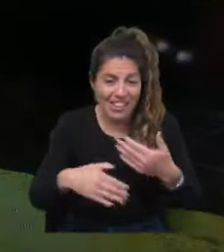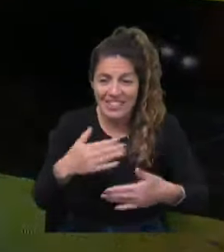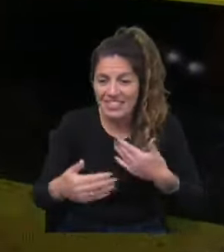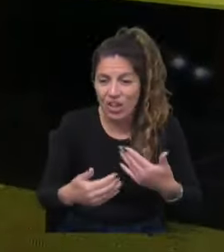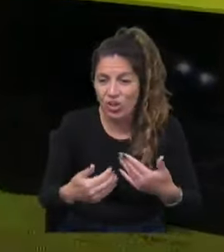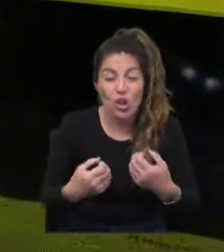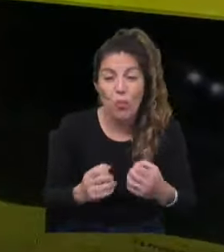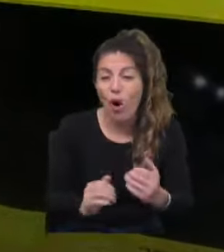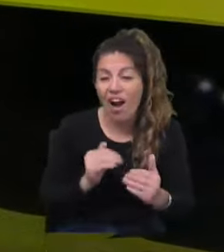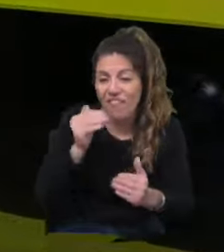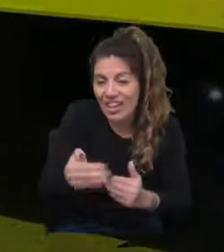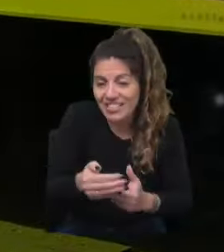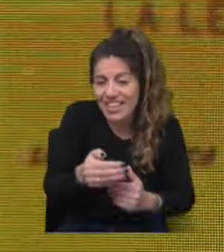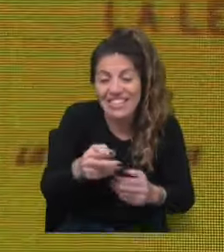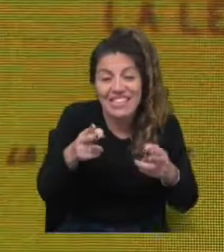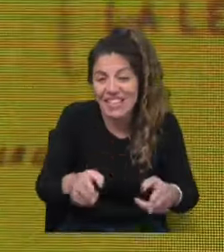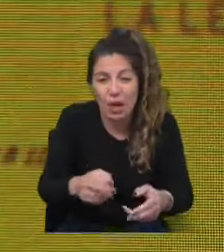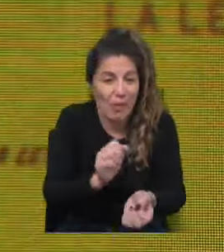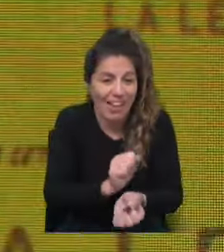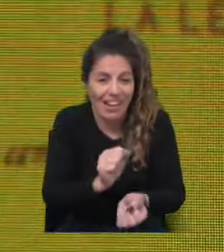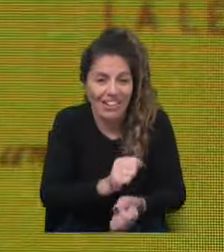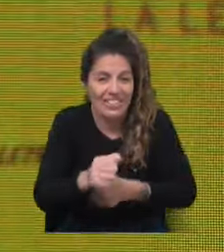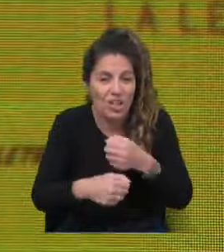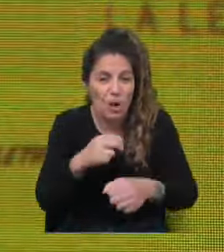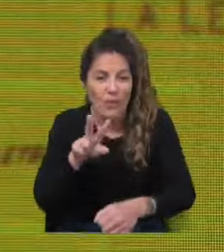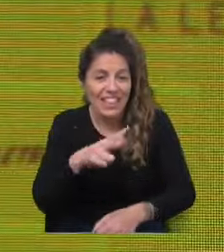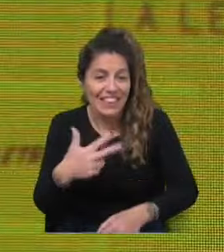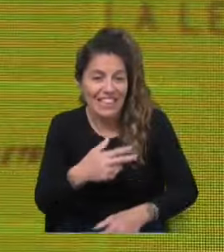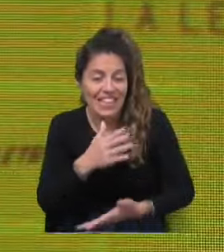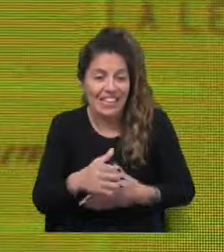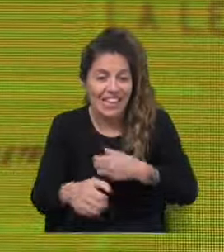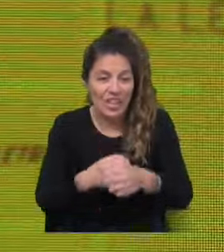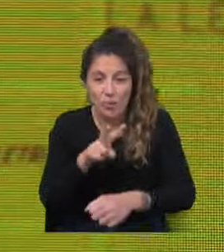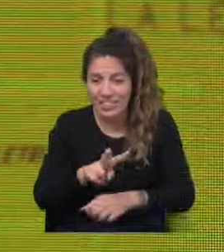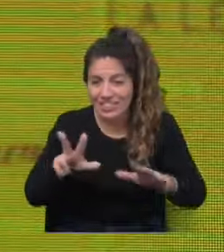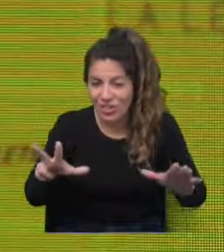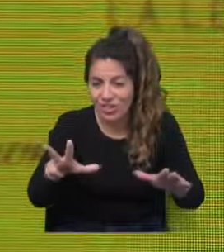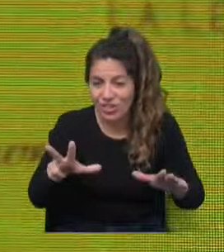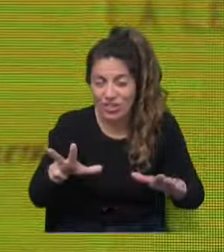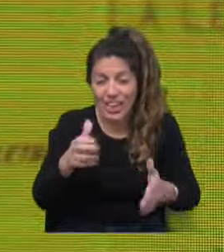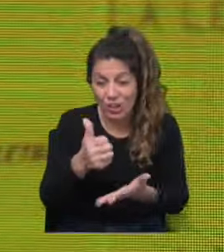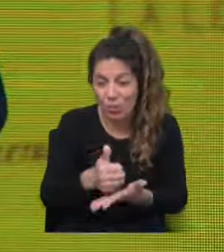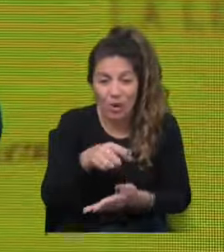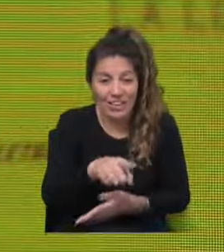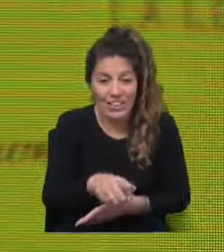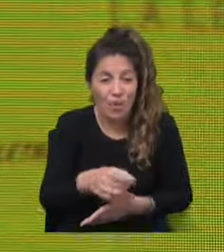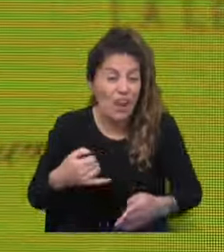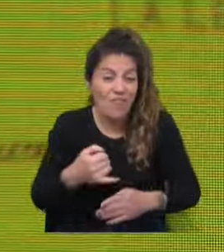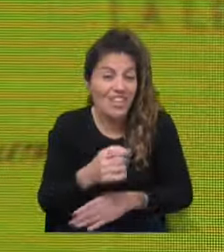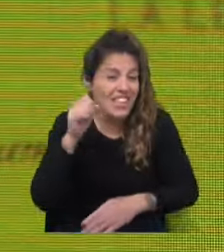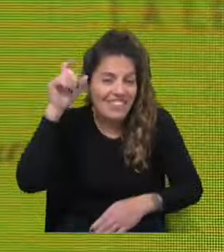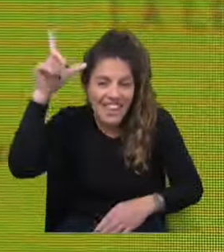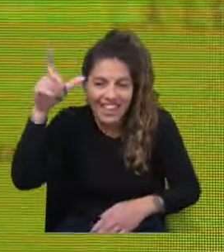él da el salto si en esa etapa en la cárcel estuvo entre 2013 y 2018, estuvo en el penal de libertad. Y por alguna falla de la